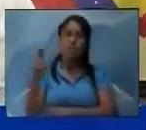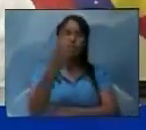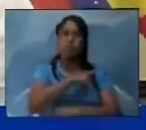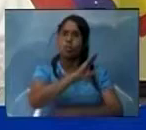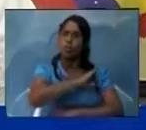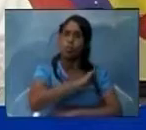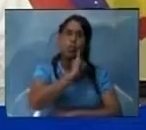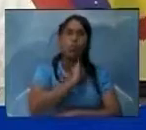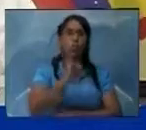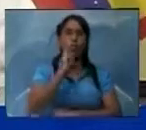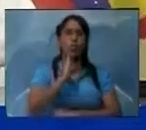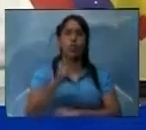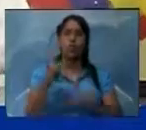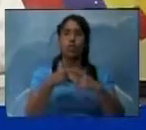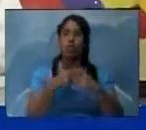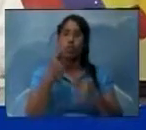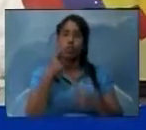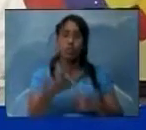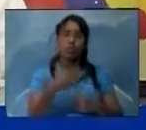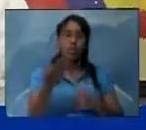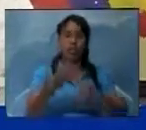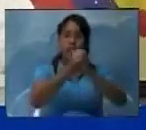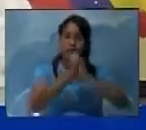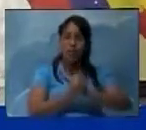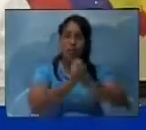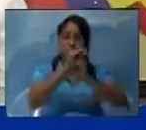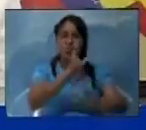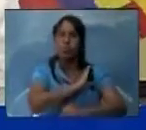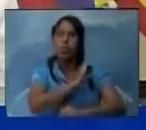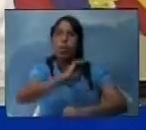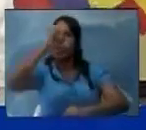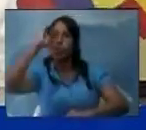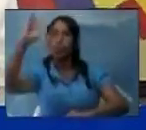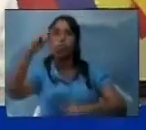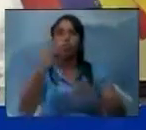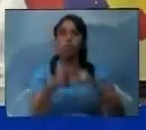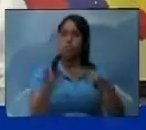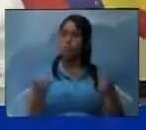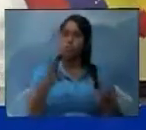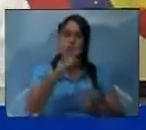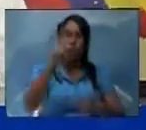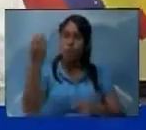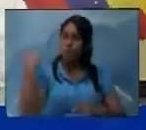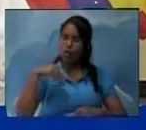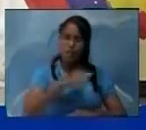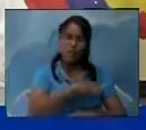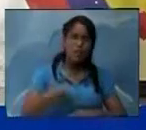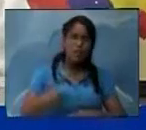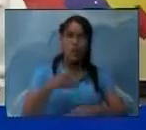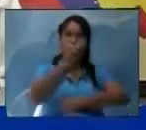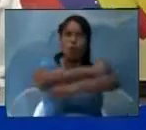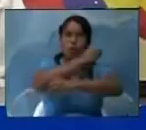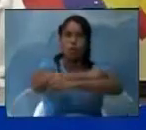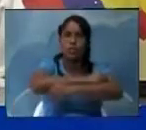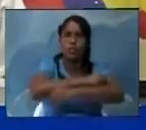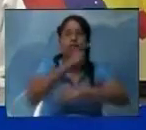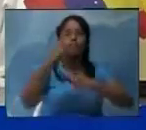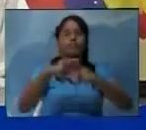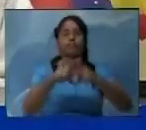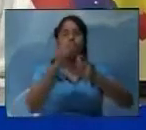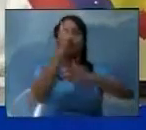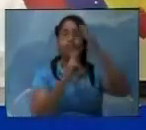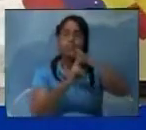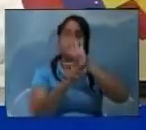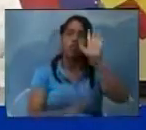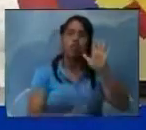judíos. Ellos dicen que adoran a su Dios de ellos, pero es que no quieren. Versículo